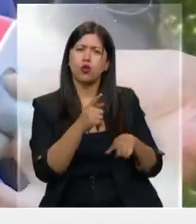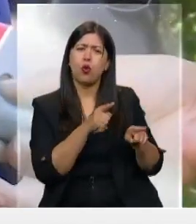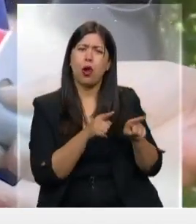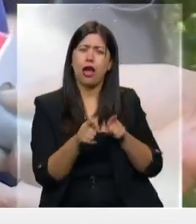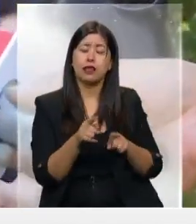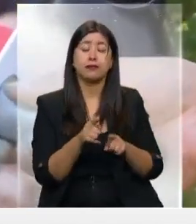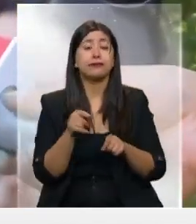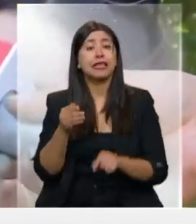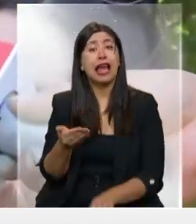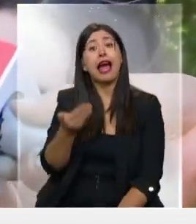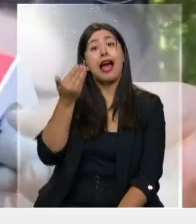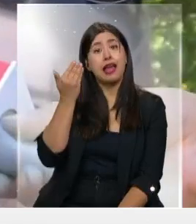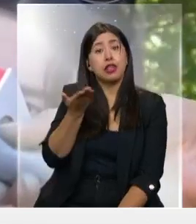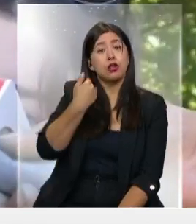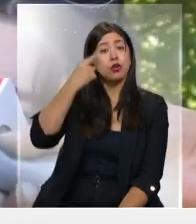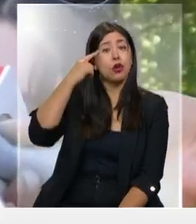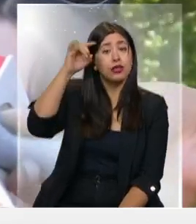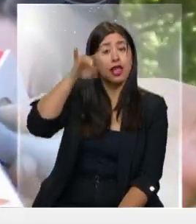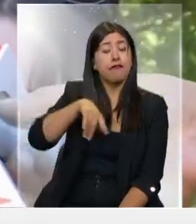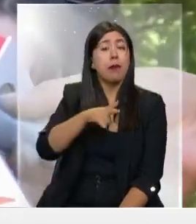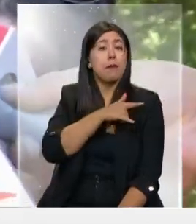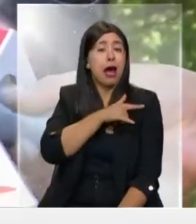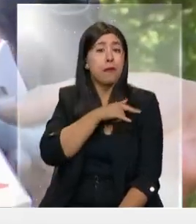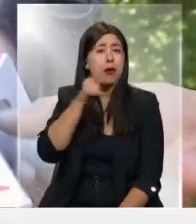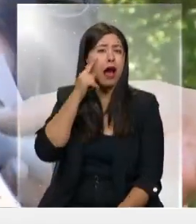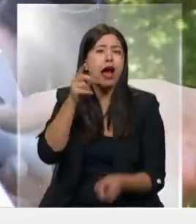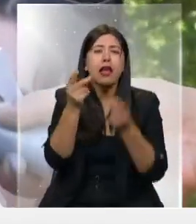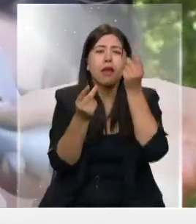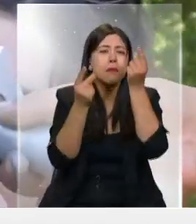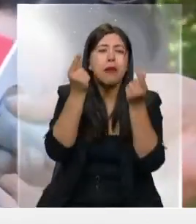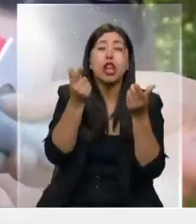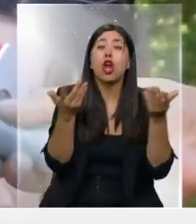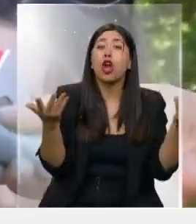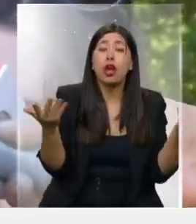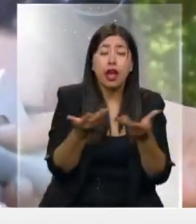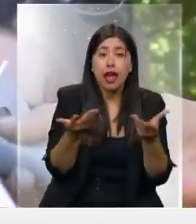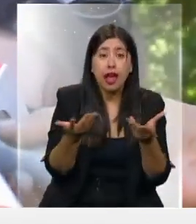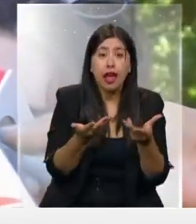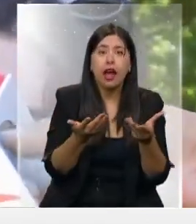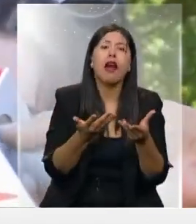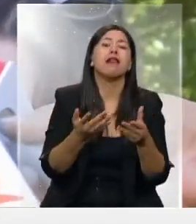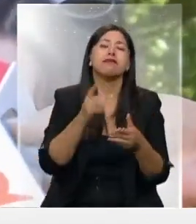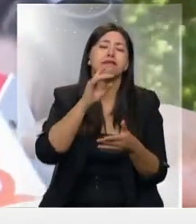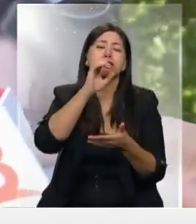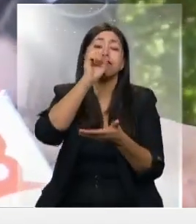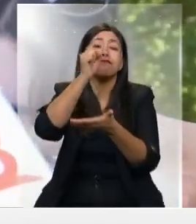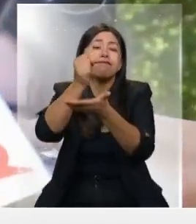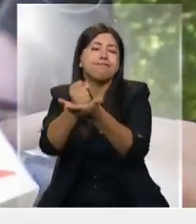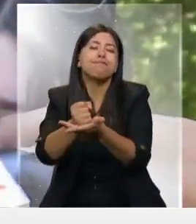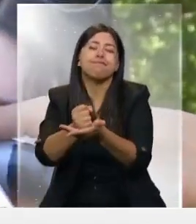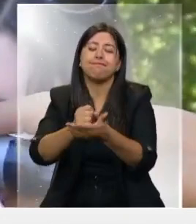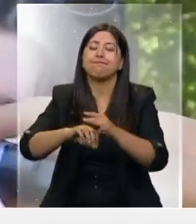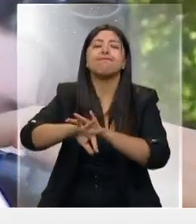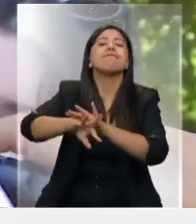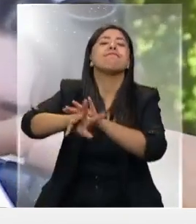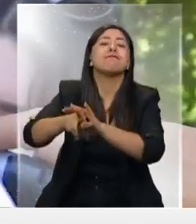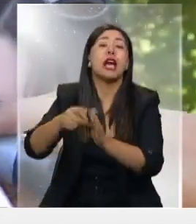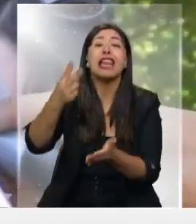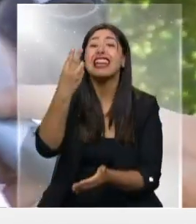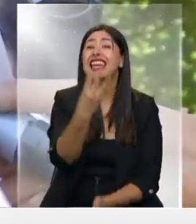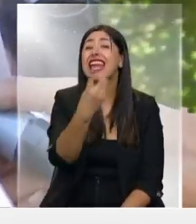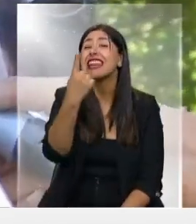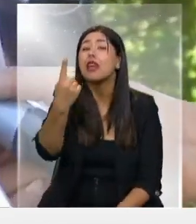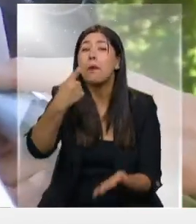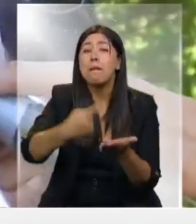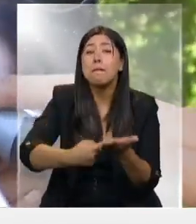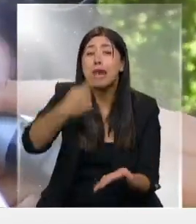que durante la anterior gestión municipal en Maipú se ideó un mecanismo para defraudar al municipio en 31 mil millones